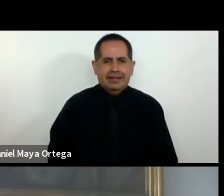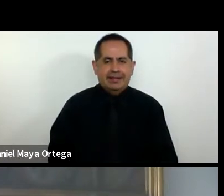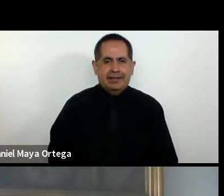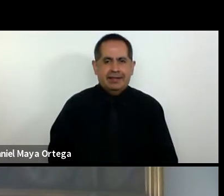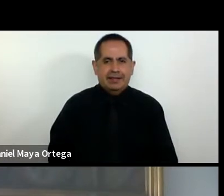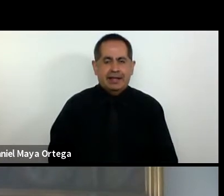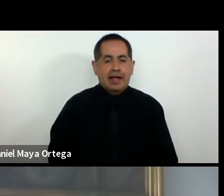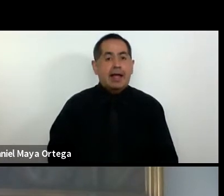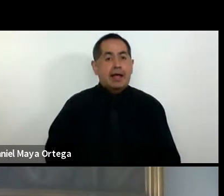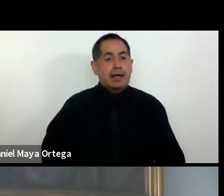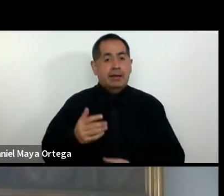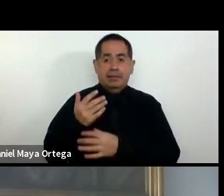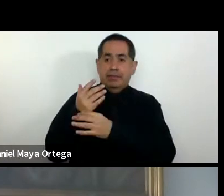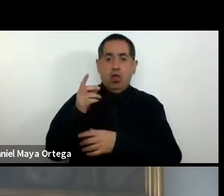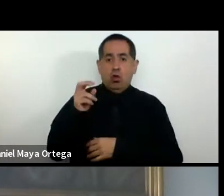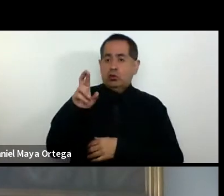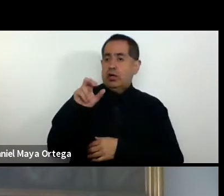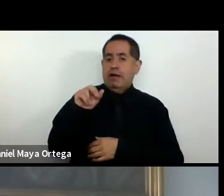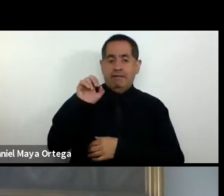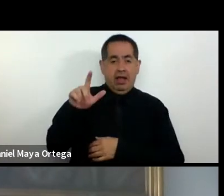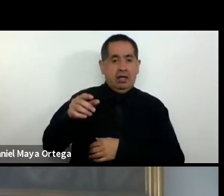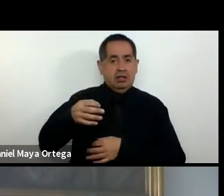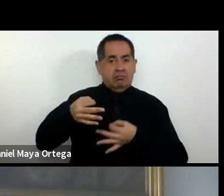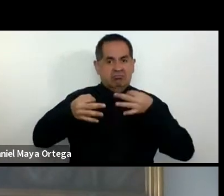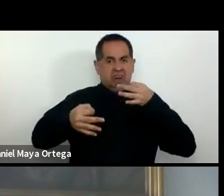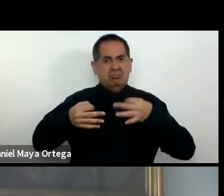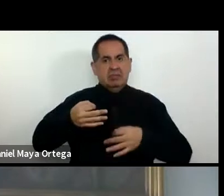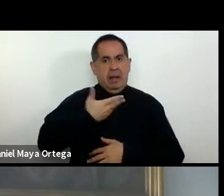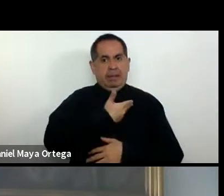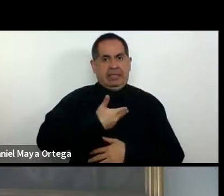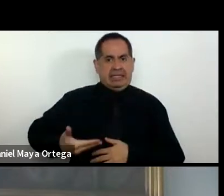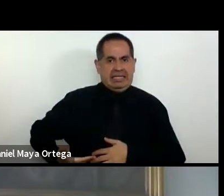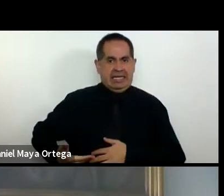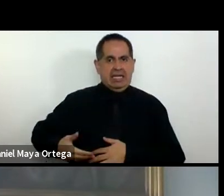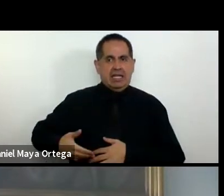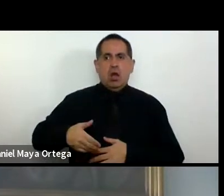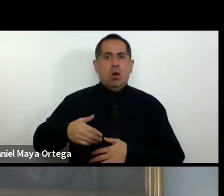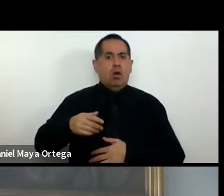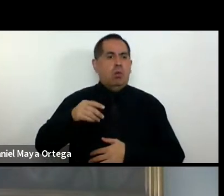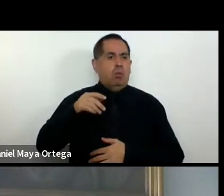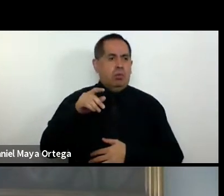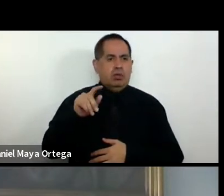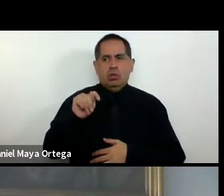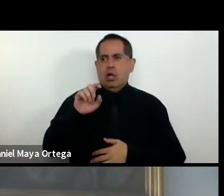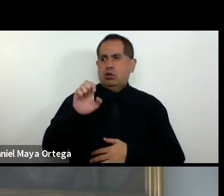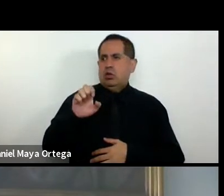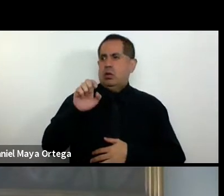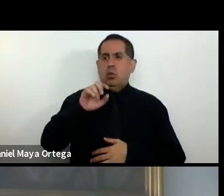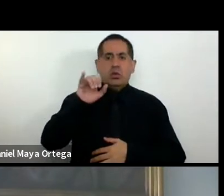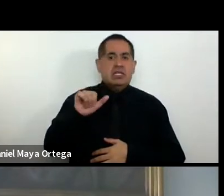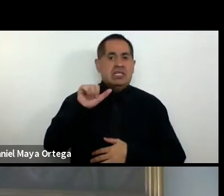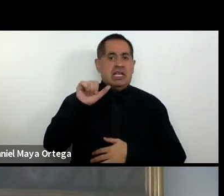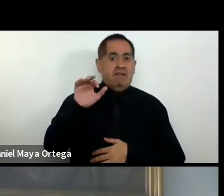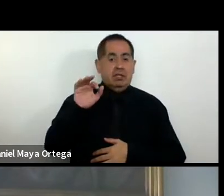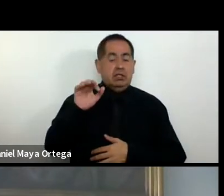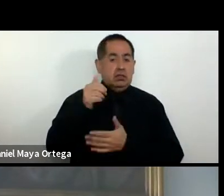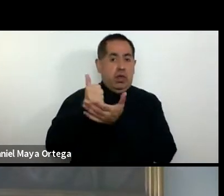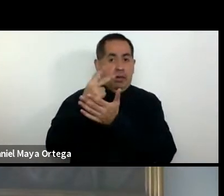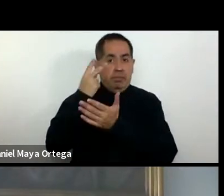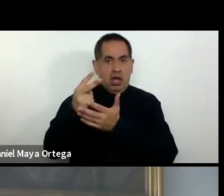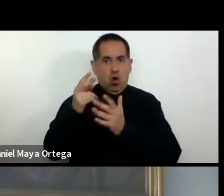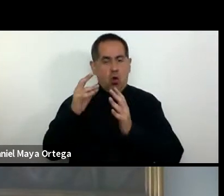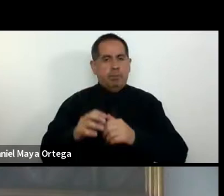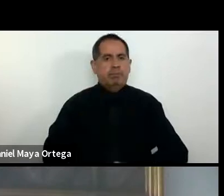Agradecemos las palabras del doctor Rafael Guerra Álvarez, magistrado presidente del Poder Judicial de la Ciudad de México. Con esto damos